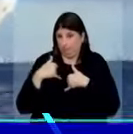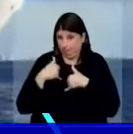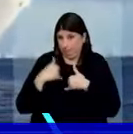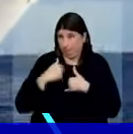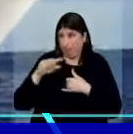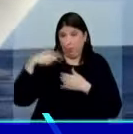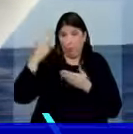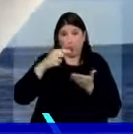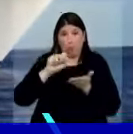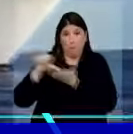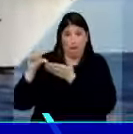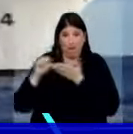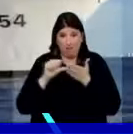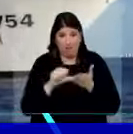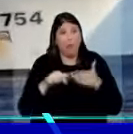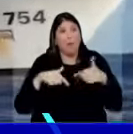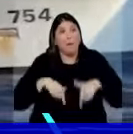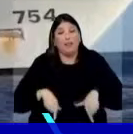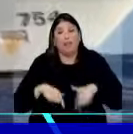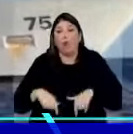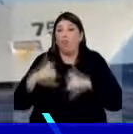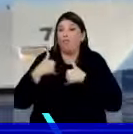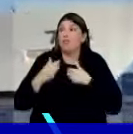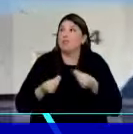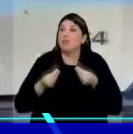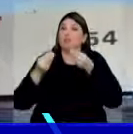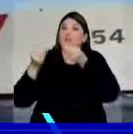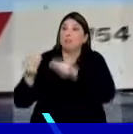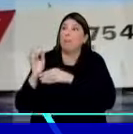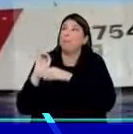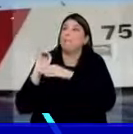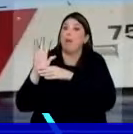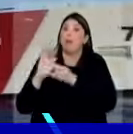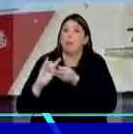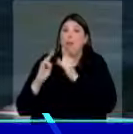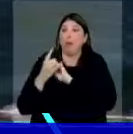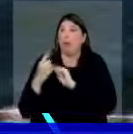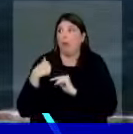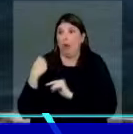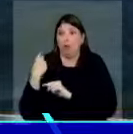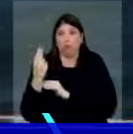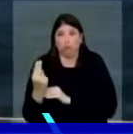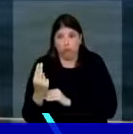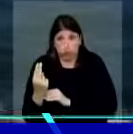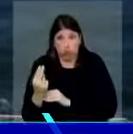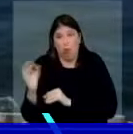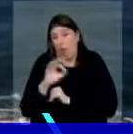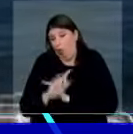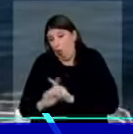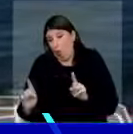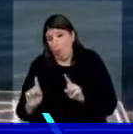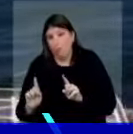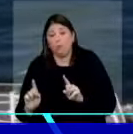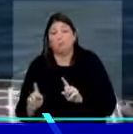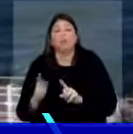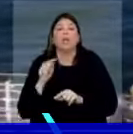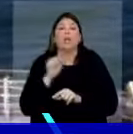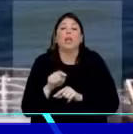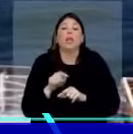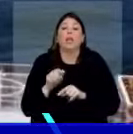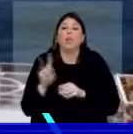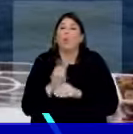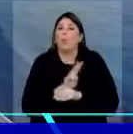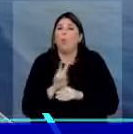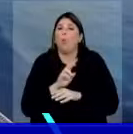envía el proyecto de ley al Parlamento para que lo considere. La Embajada de Estados Unidos informó que el buque Cutter James de la Guardia Costera de Estados